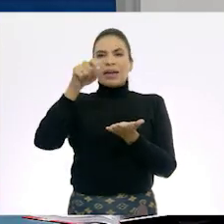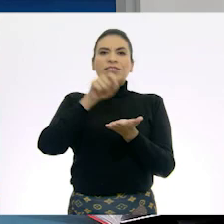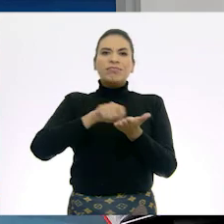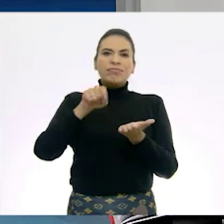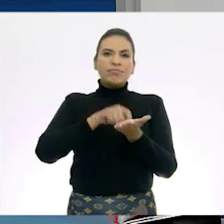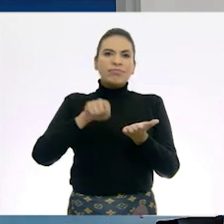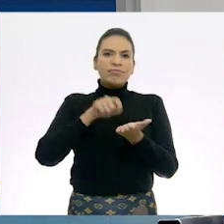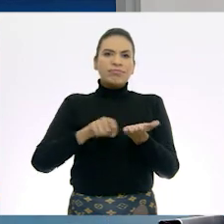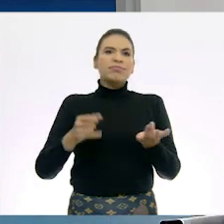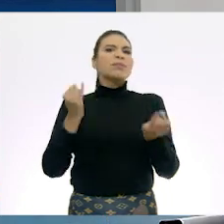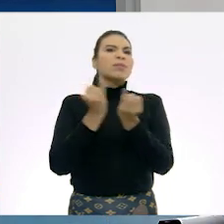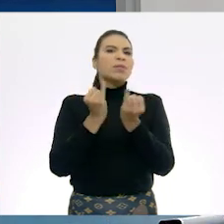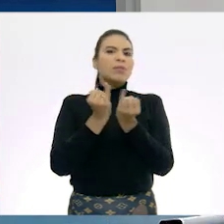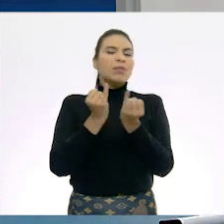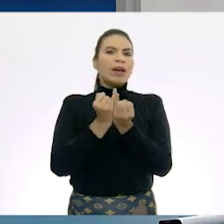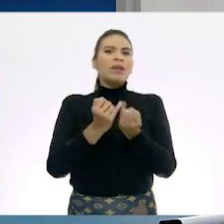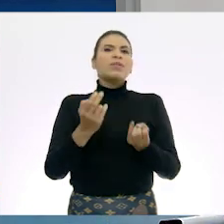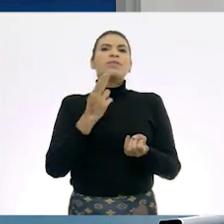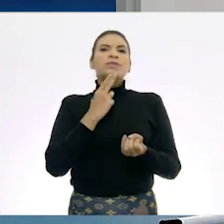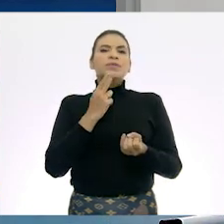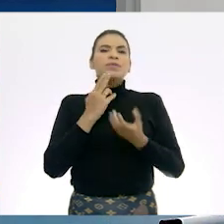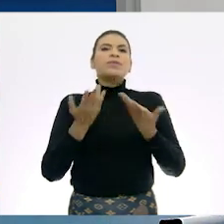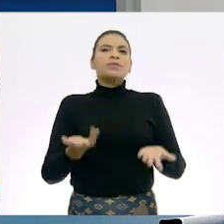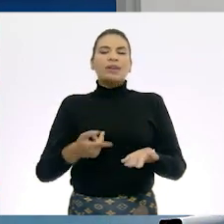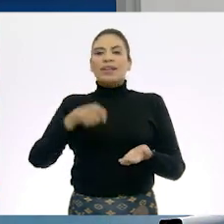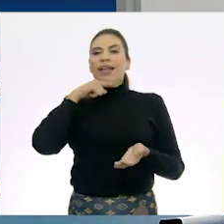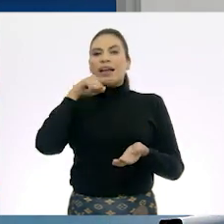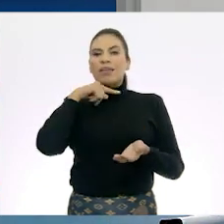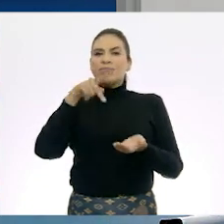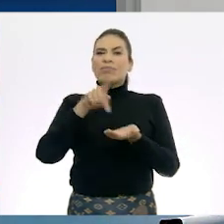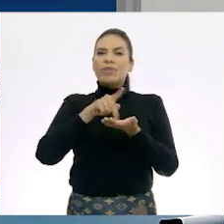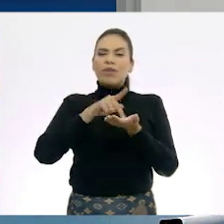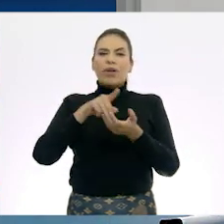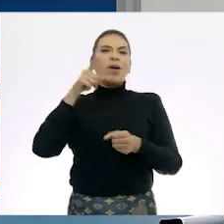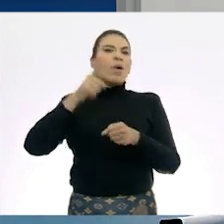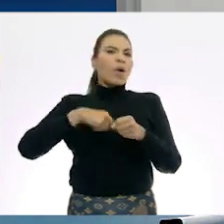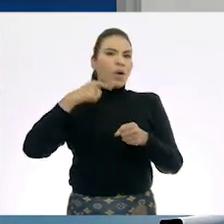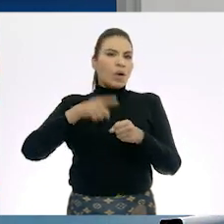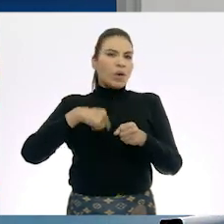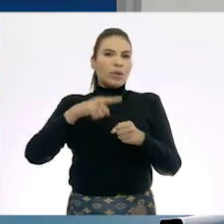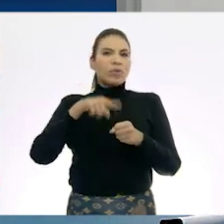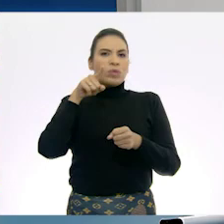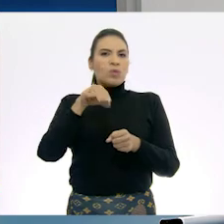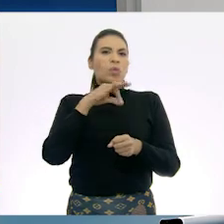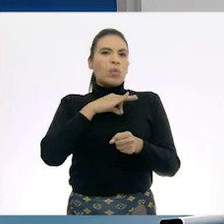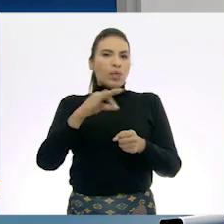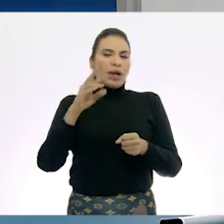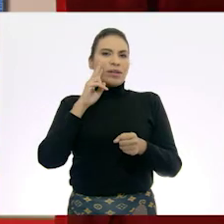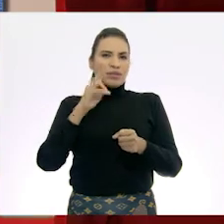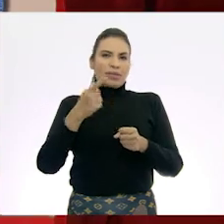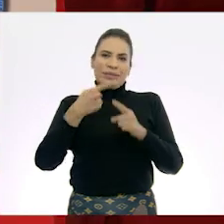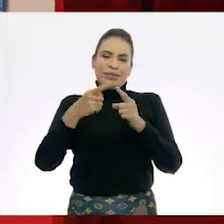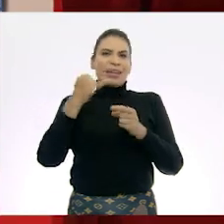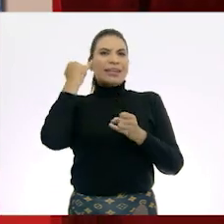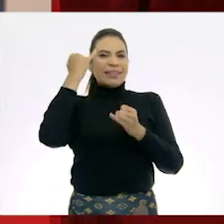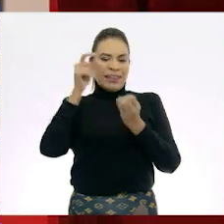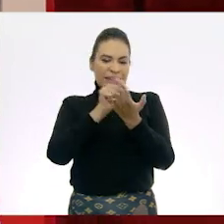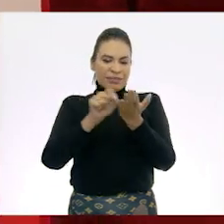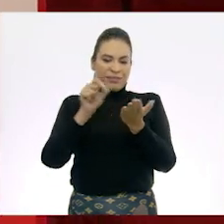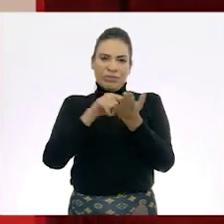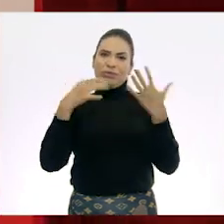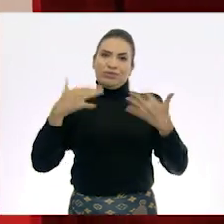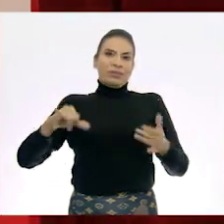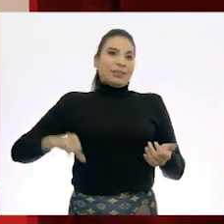nota. Y también vamos a ocupar pues lápiz, pluma, colores para que tú puedas resaltar algunas ideas que sean de tu